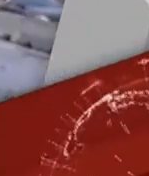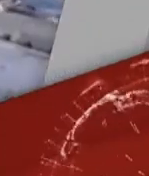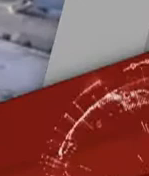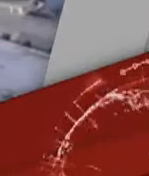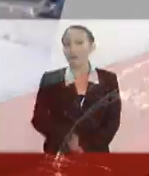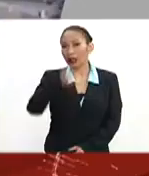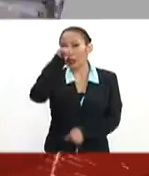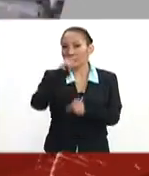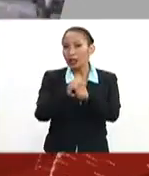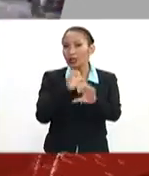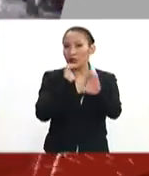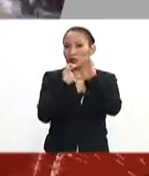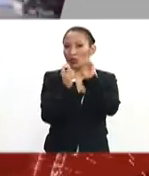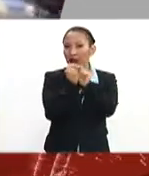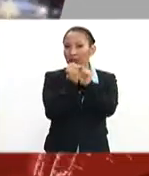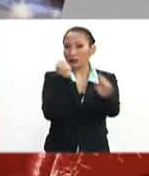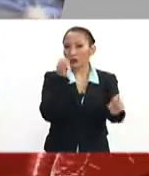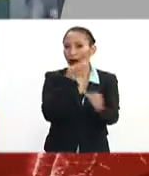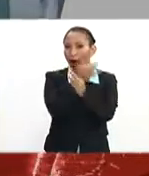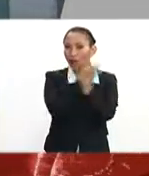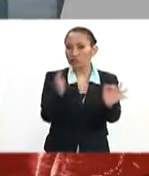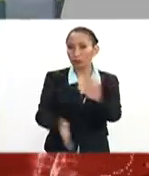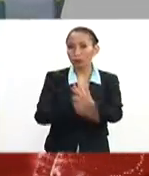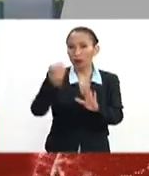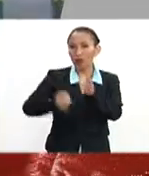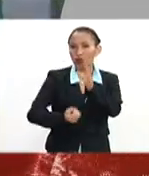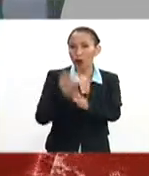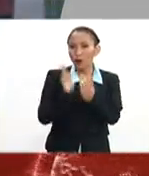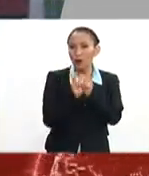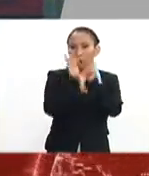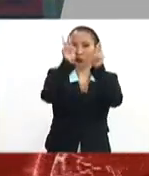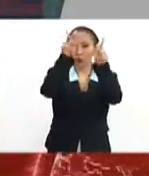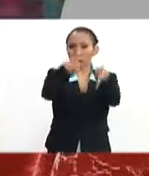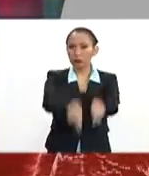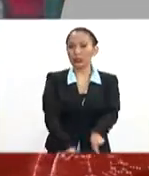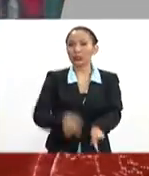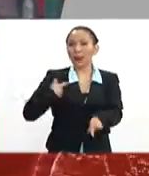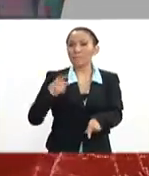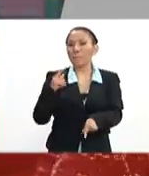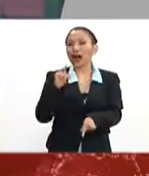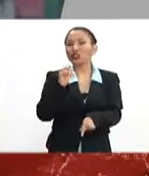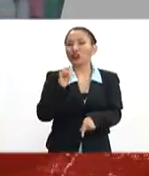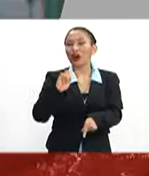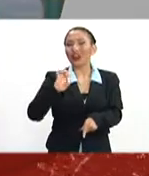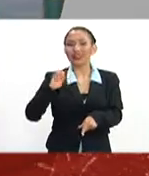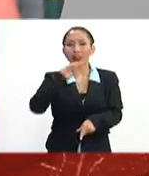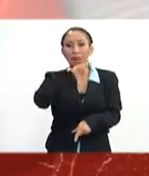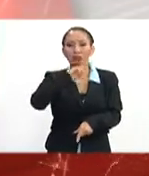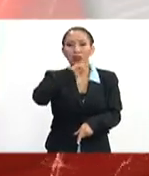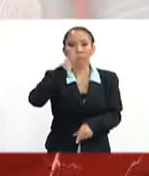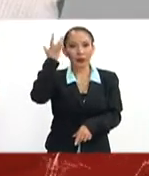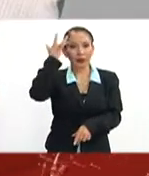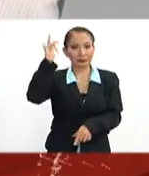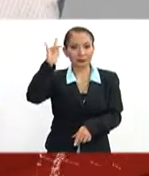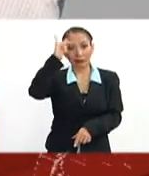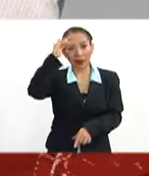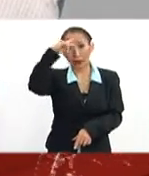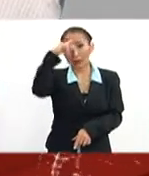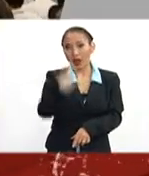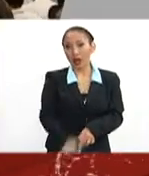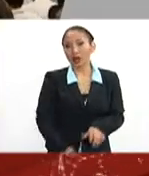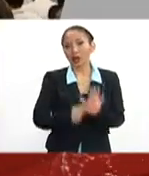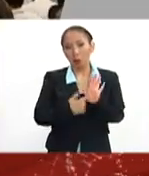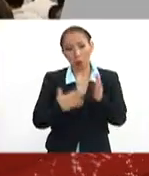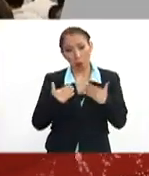La Secretaría de Comunicaciones y Transportes anuncia la construcción de un nuevo puente en el Paso Express de Cuernavaca. México